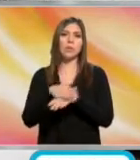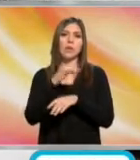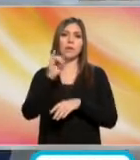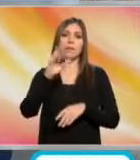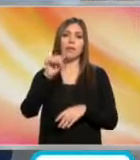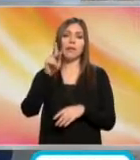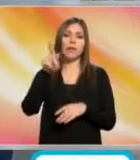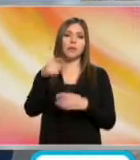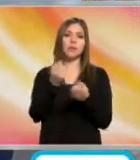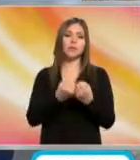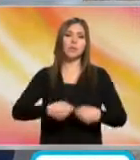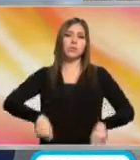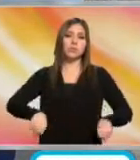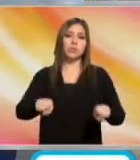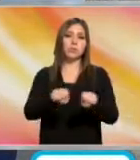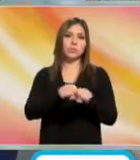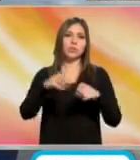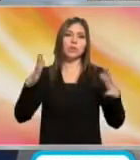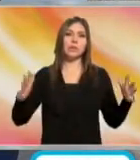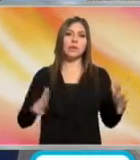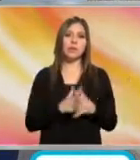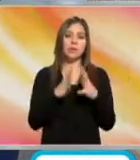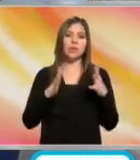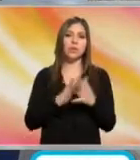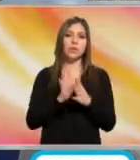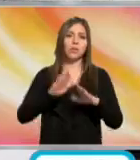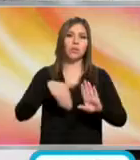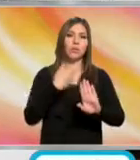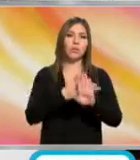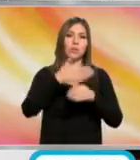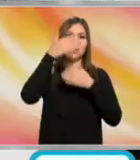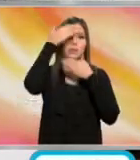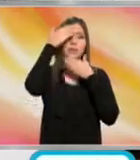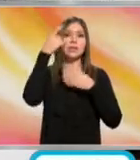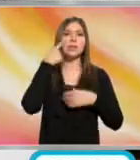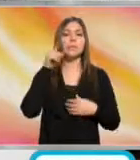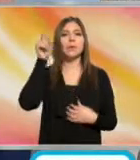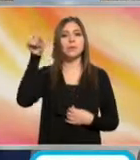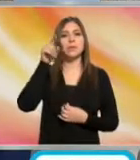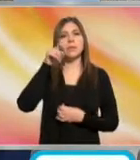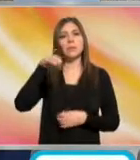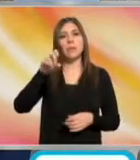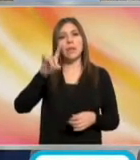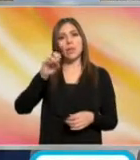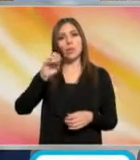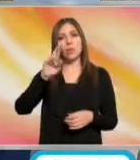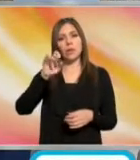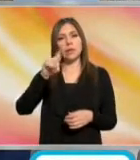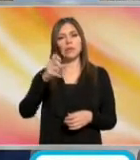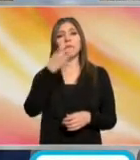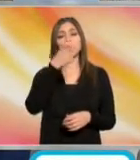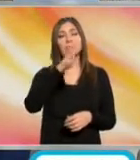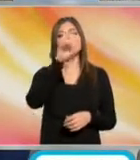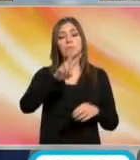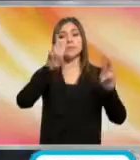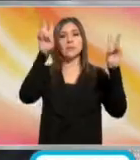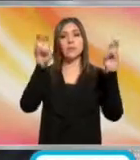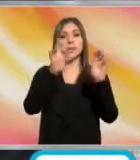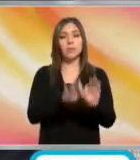y un aliado en la guerra contra el terrorismo en Medio Oriente. Así que, pues bueno, este es un tema muy